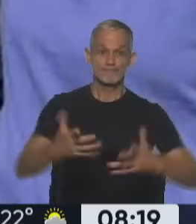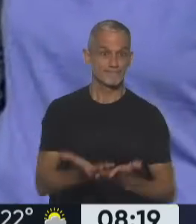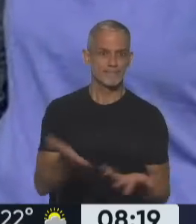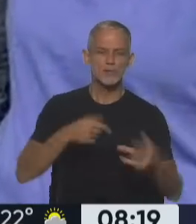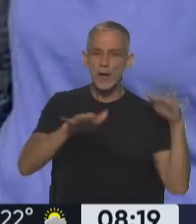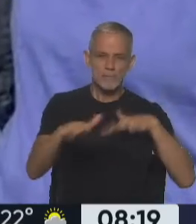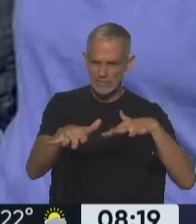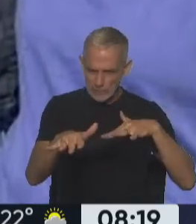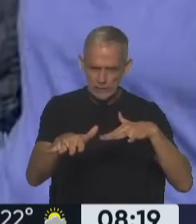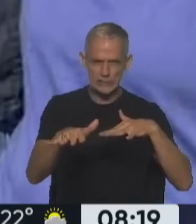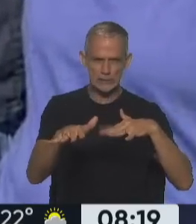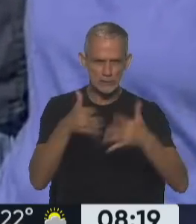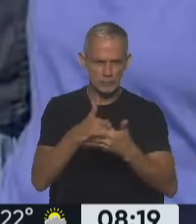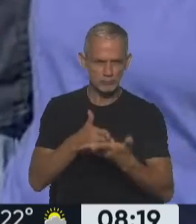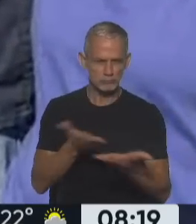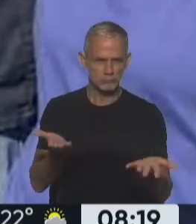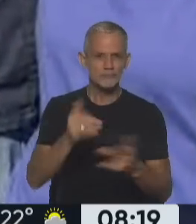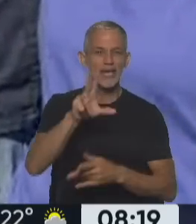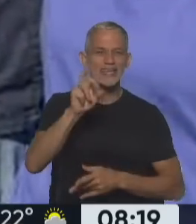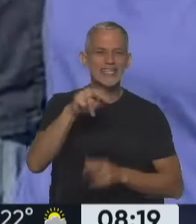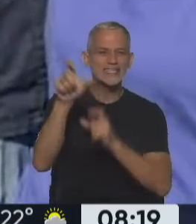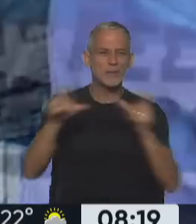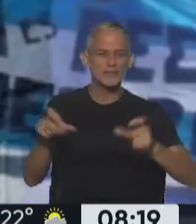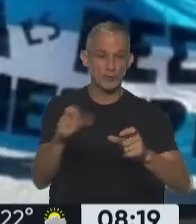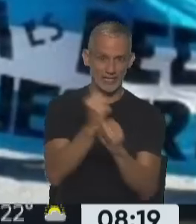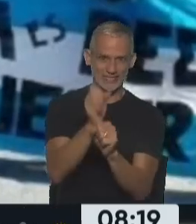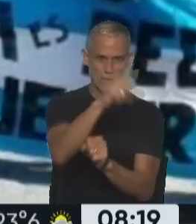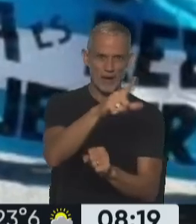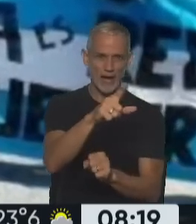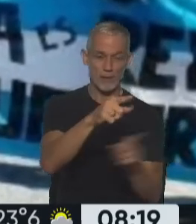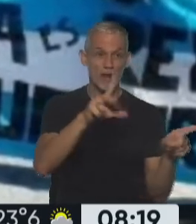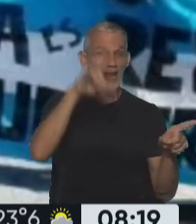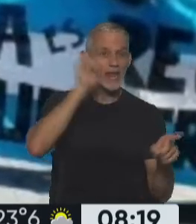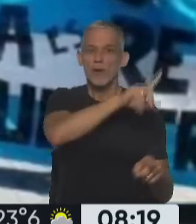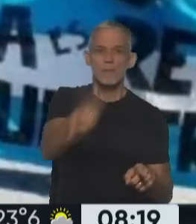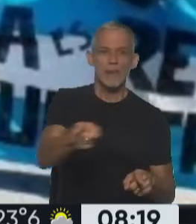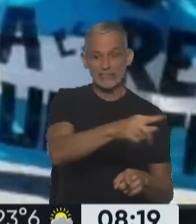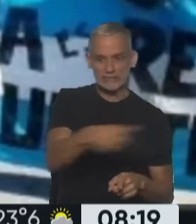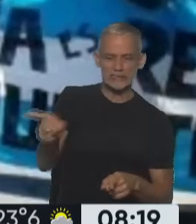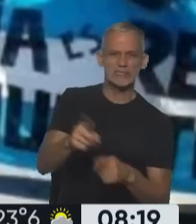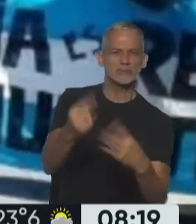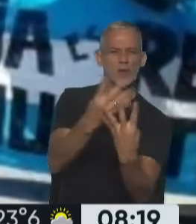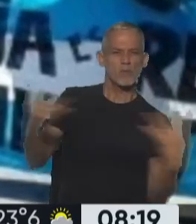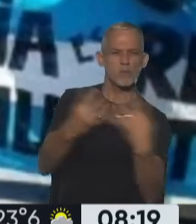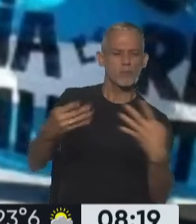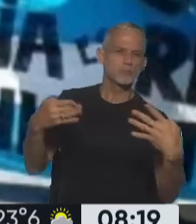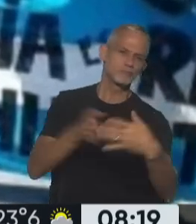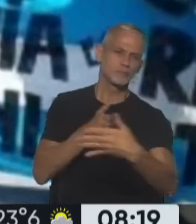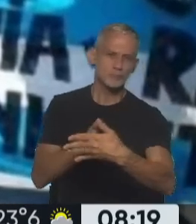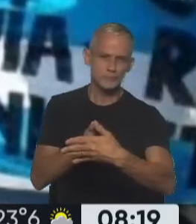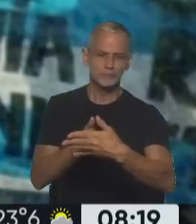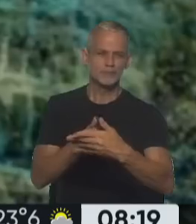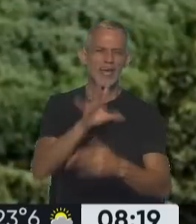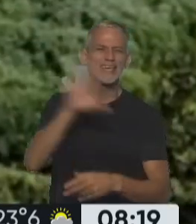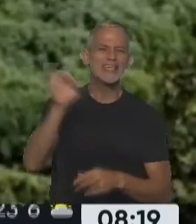movilización no pudo avanzar. Más de 30 trabajadores a la orden de Lewis impidieron el acceso de unos 500 manifestantes y